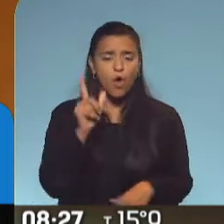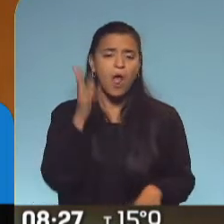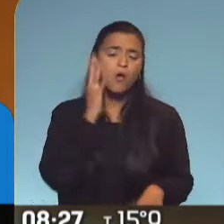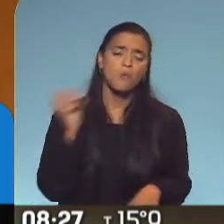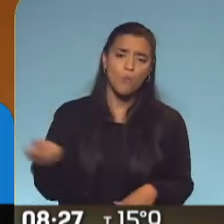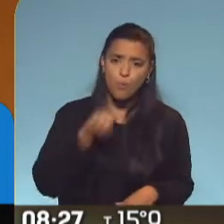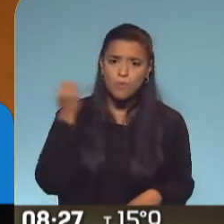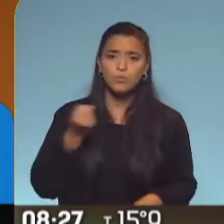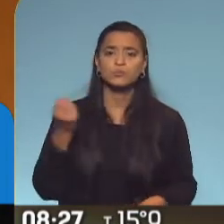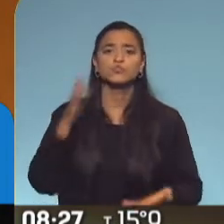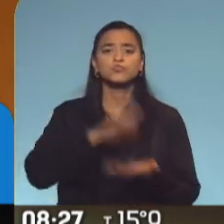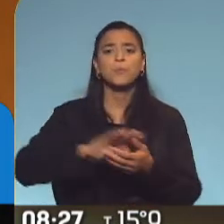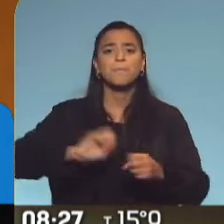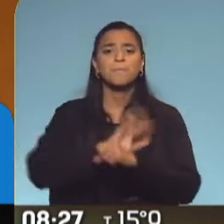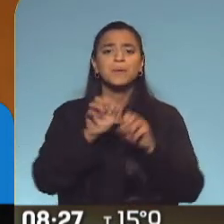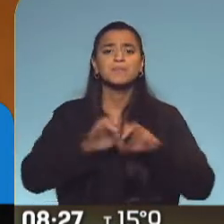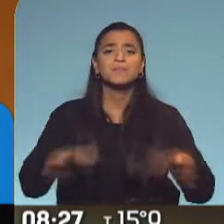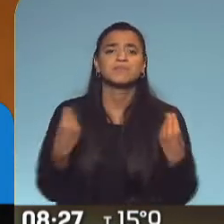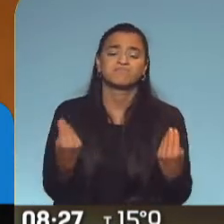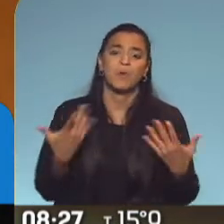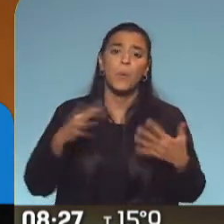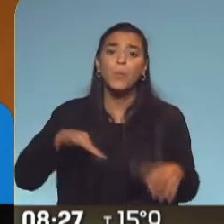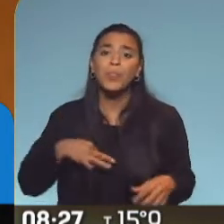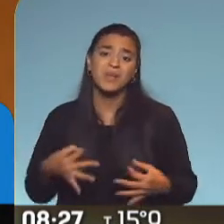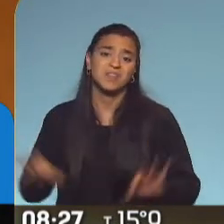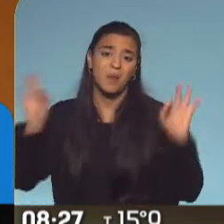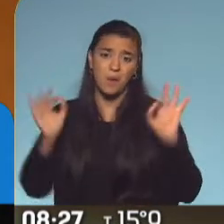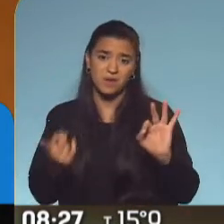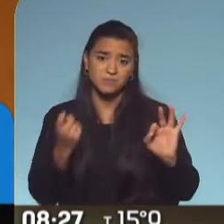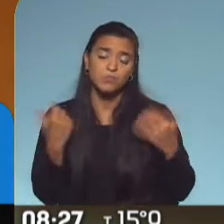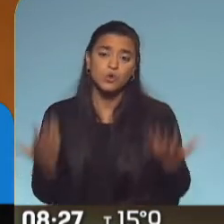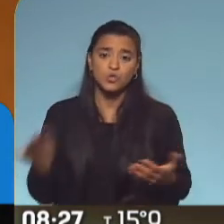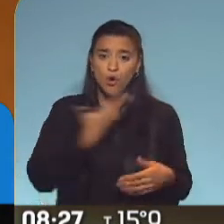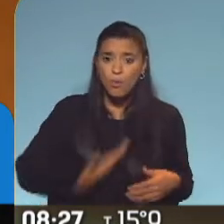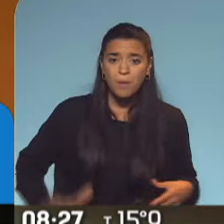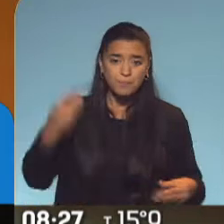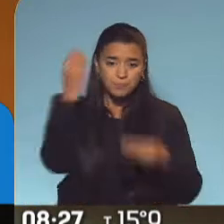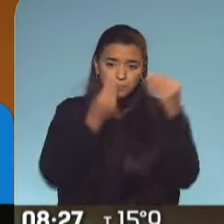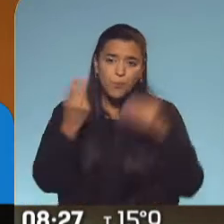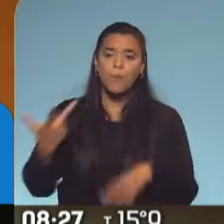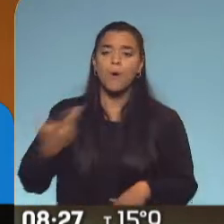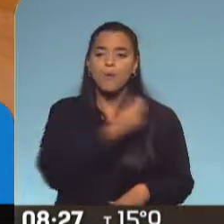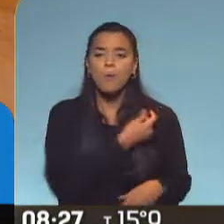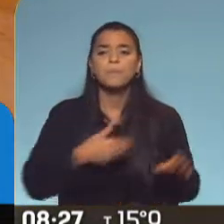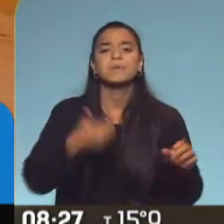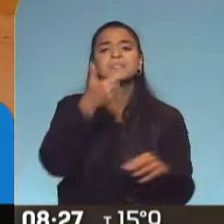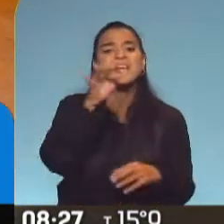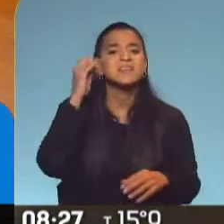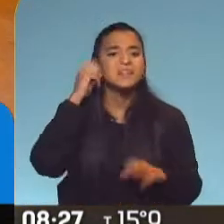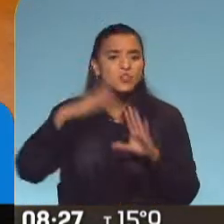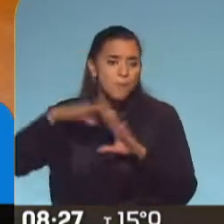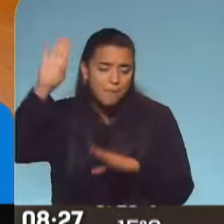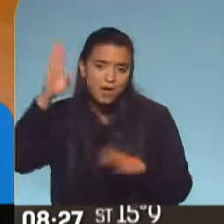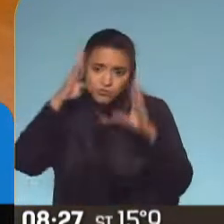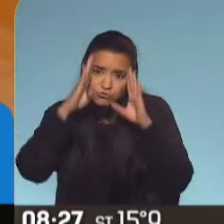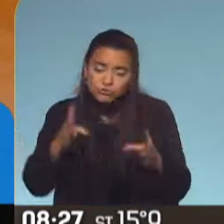importante en el marco de la pandemia, que es salvar las vidas, ¿no? Por eso la preocupación de nuestro gobierno de vacunar a los mayores de 60 años,